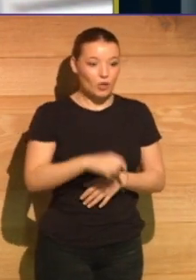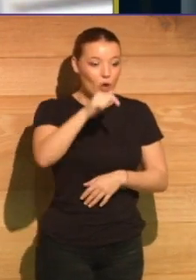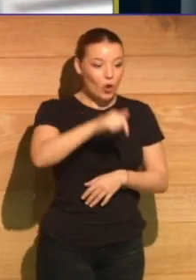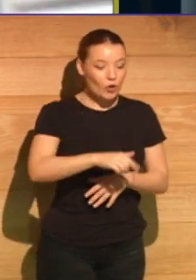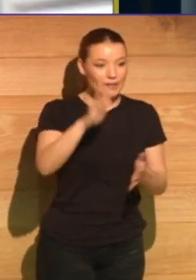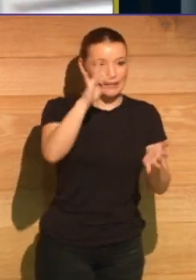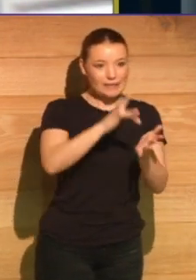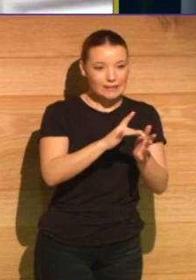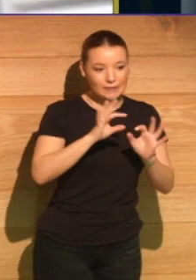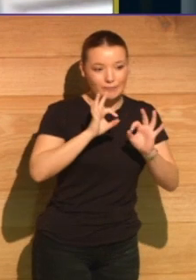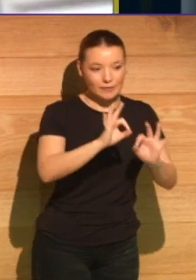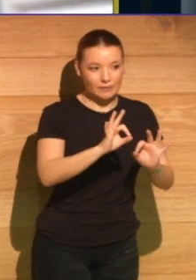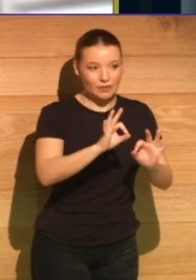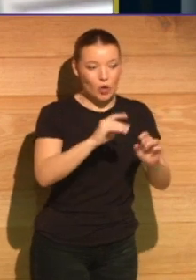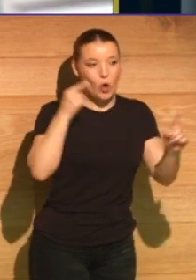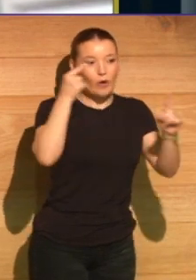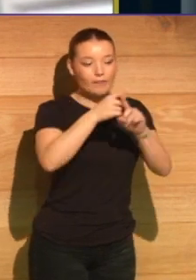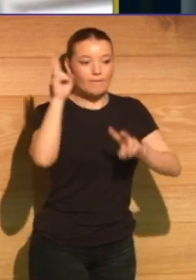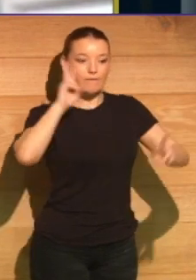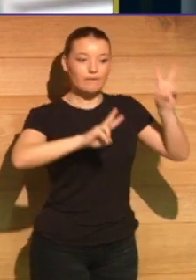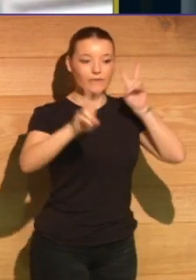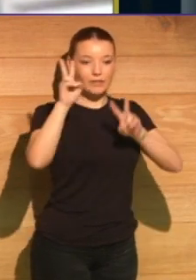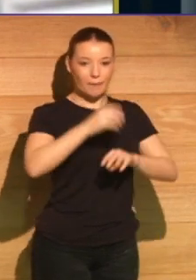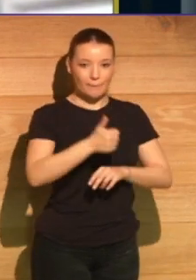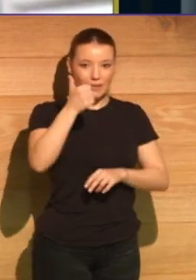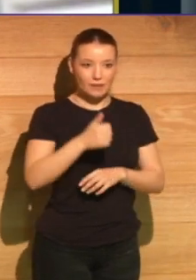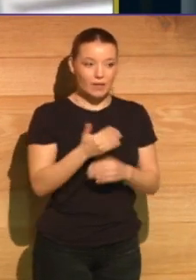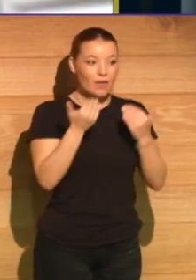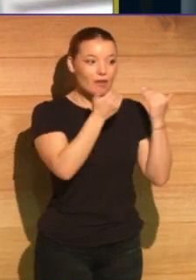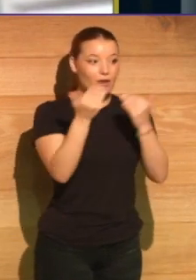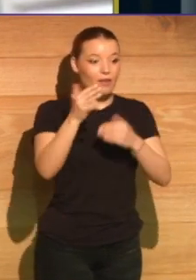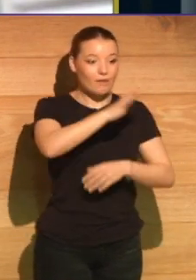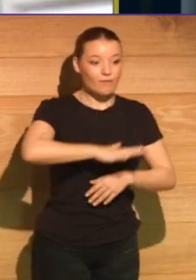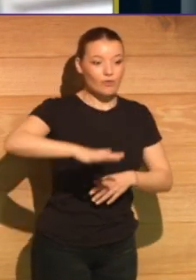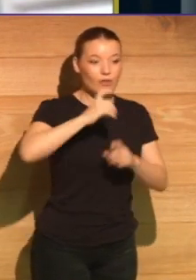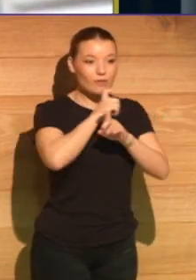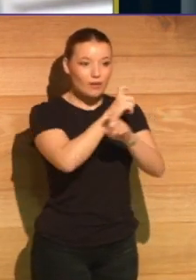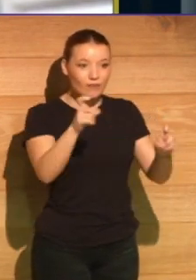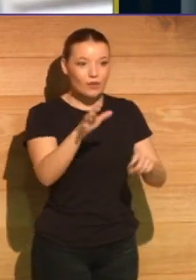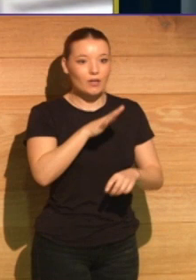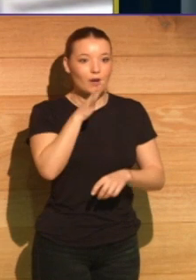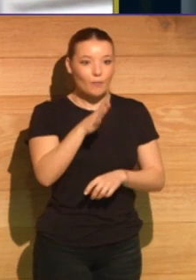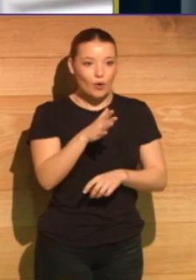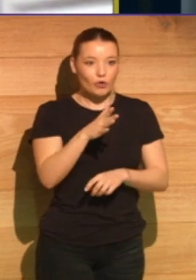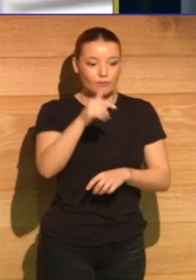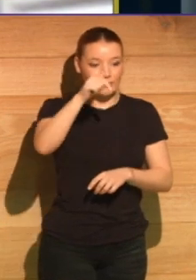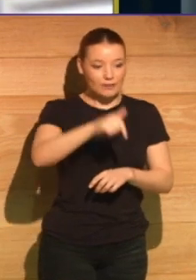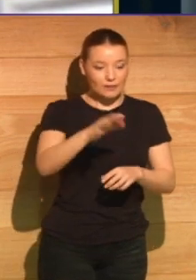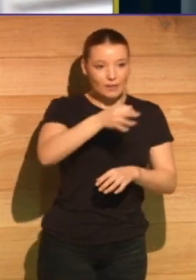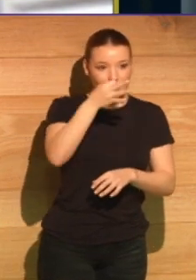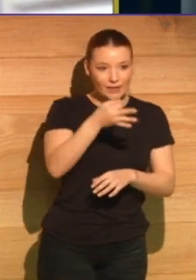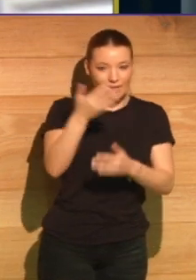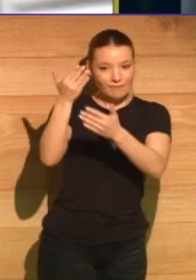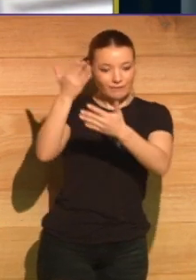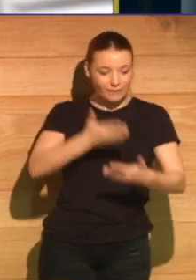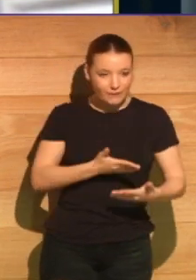para hacernos visibles. Gracias a la Fundación Telefónica por acogernos esta tarde y darnos la oportunidad